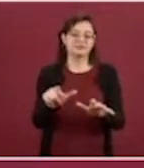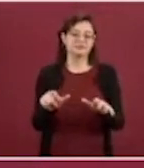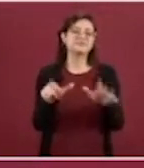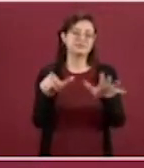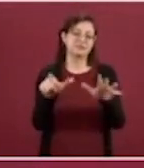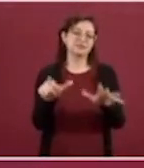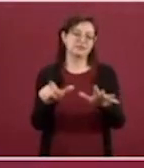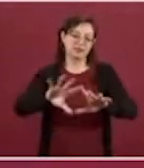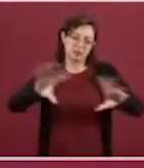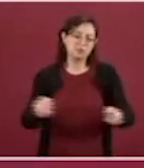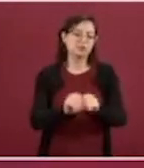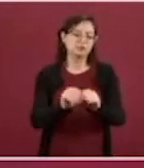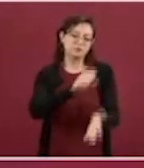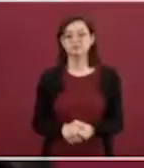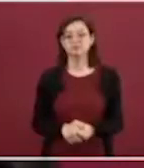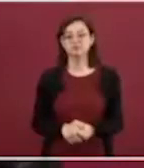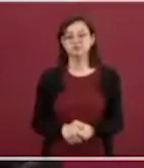17 aprobaciones